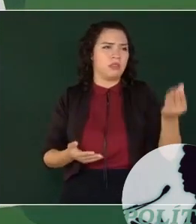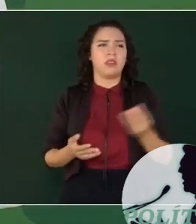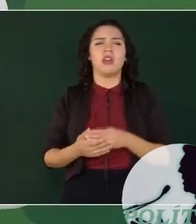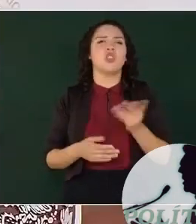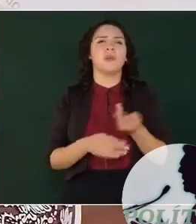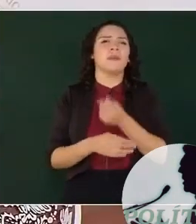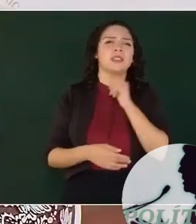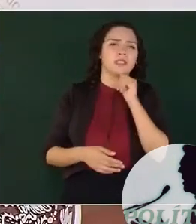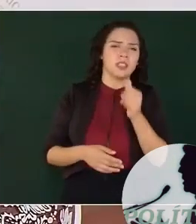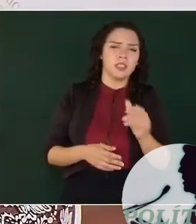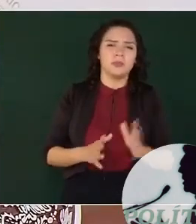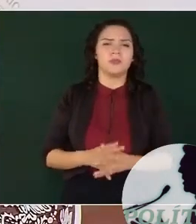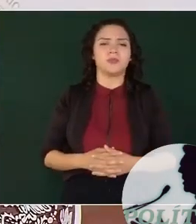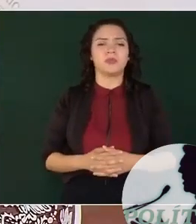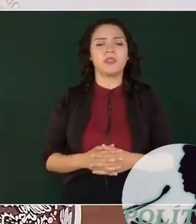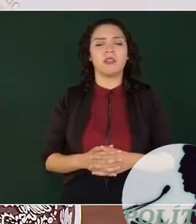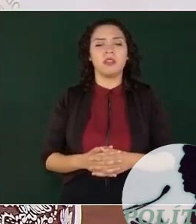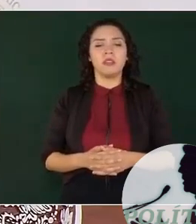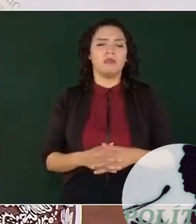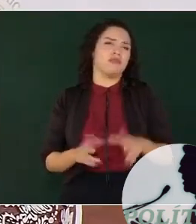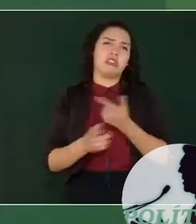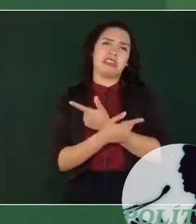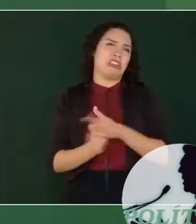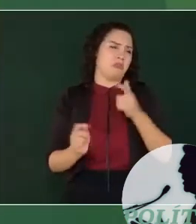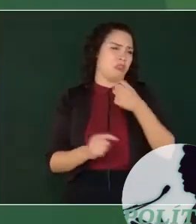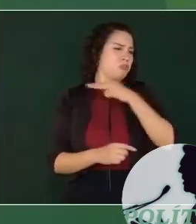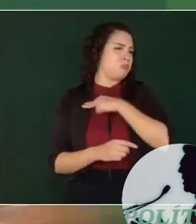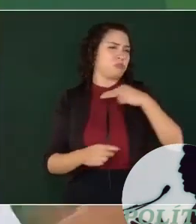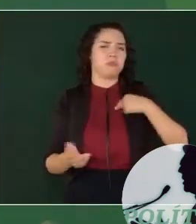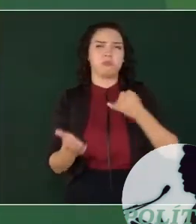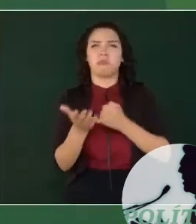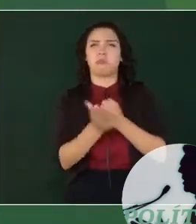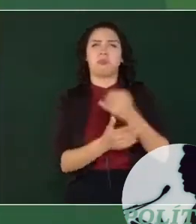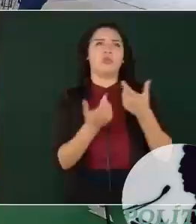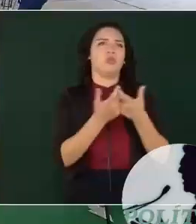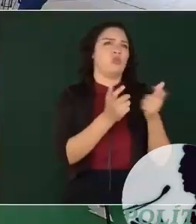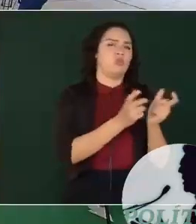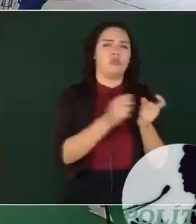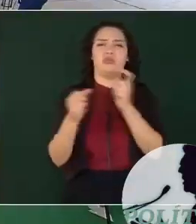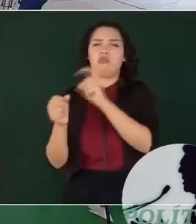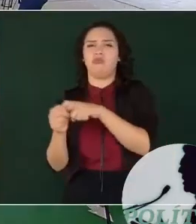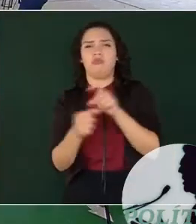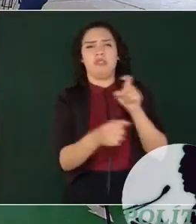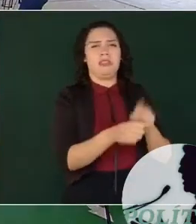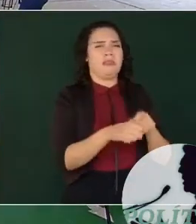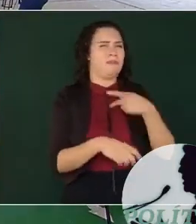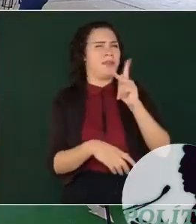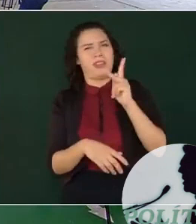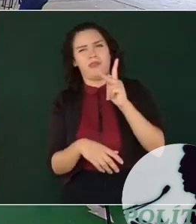No es ningún delito, pues somos libres, pero de eso a